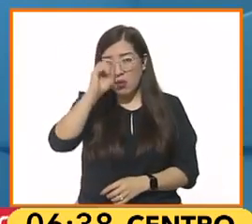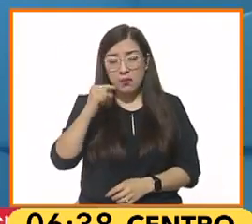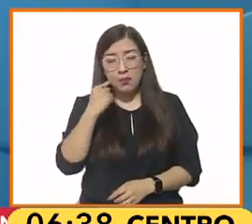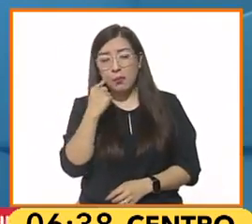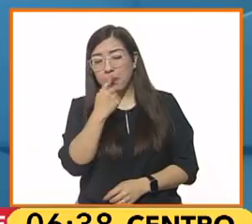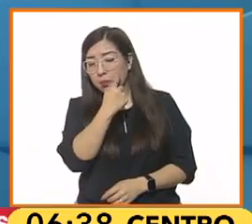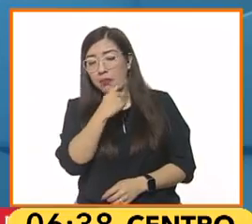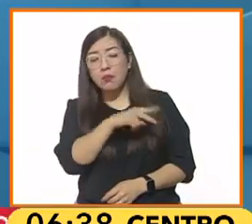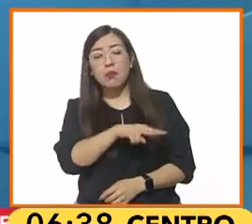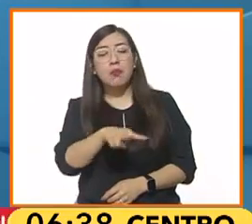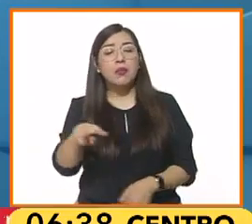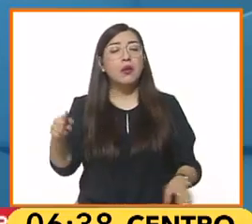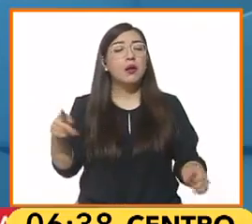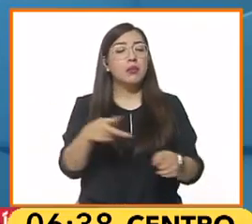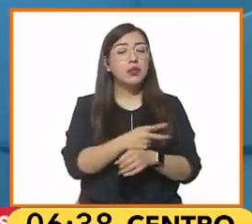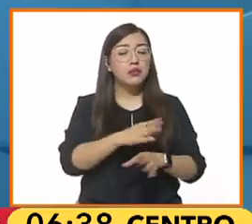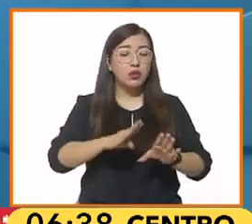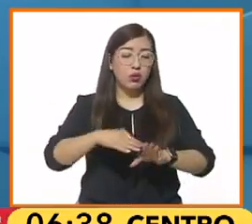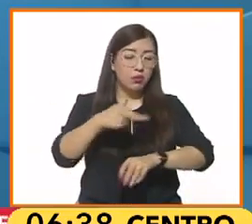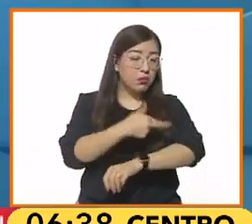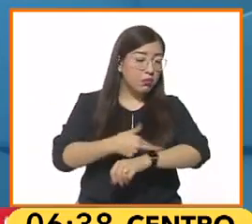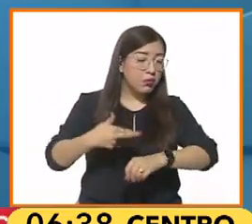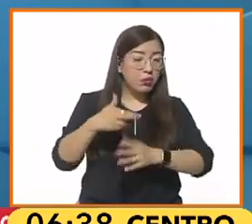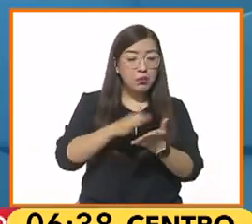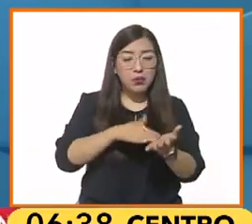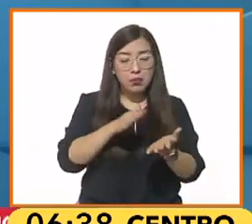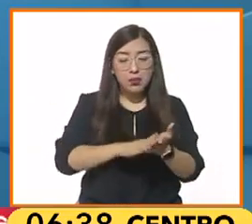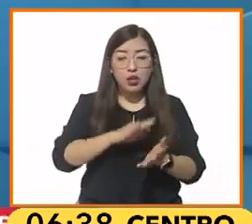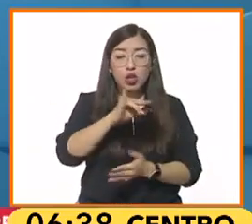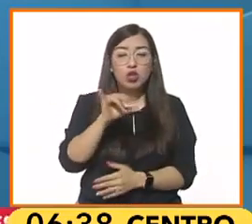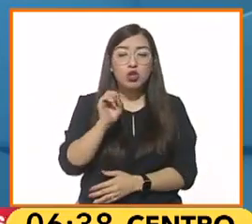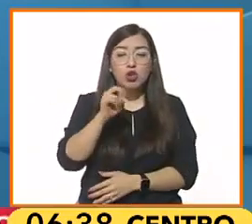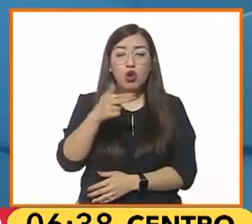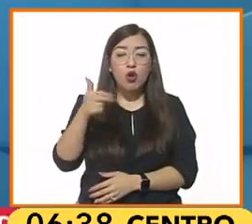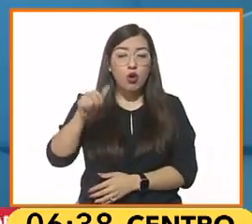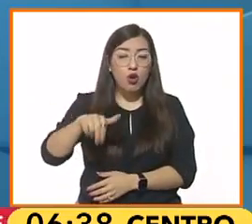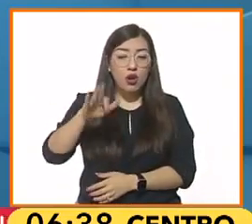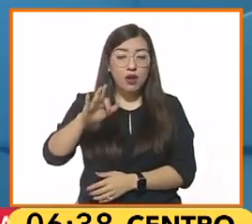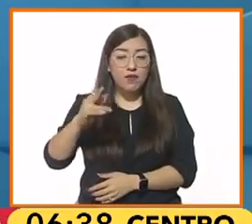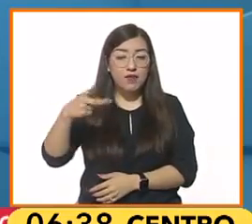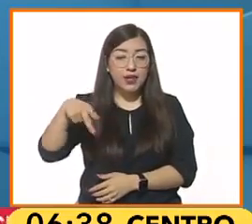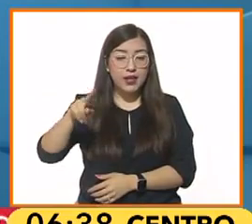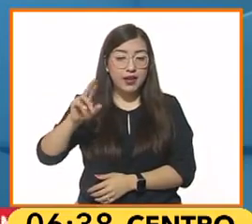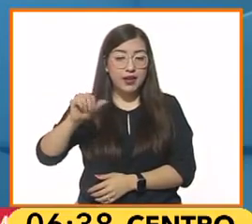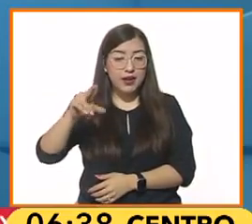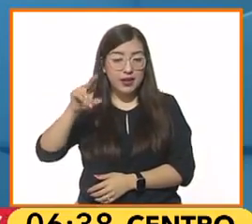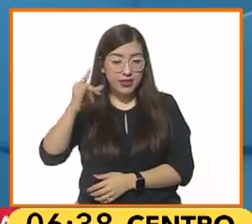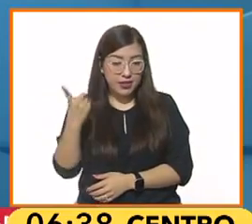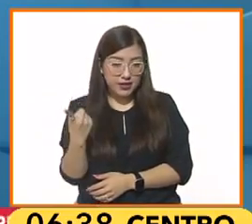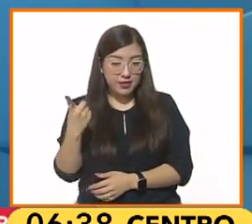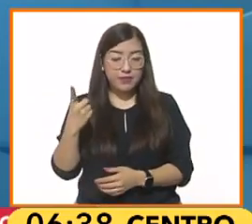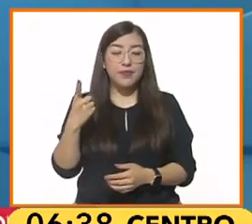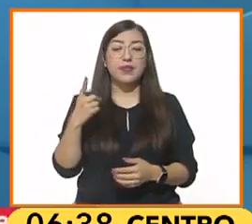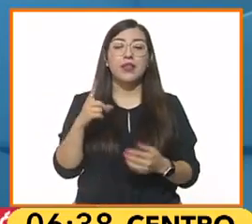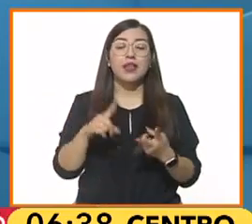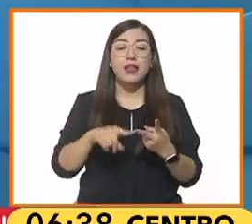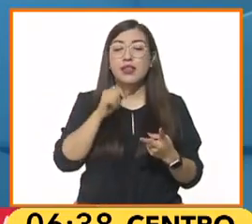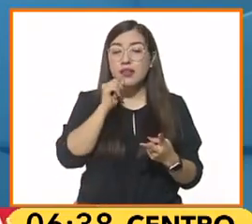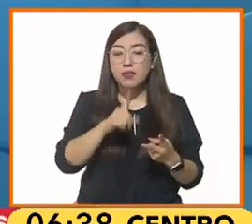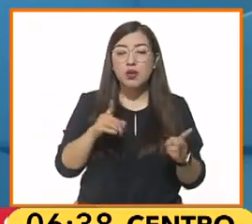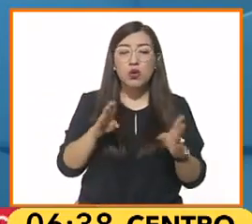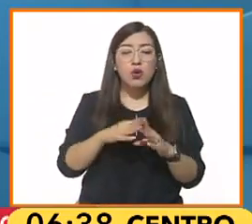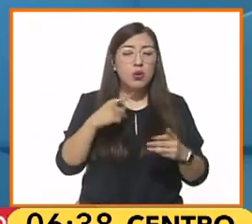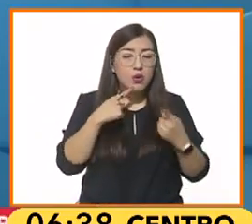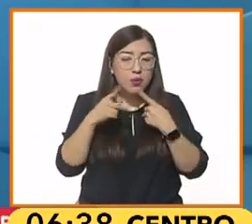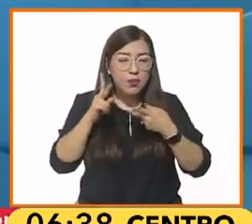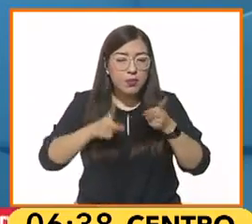lo que está pasando con los documentos de John F. Kennedy, Sí. que está comentando la llamada entre Trump y Vladimir Putin, que está comentando que se le ha